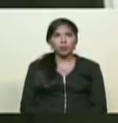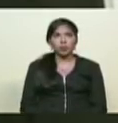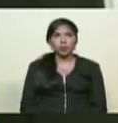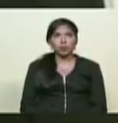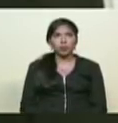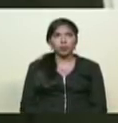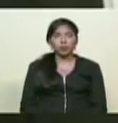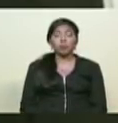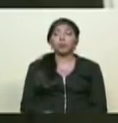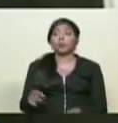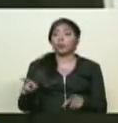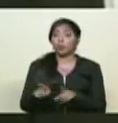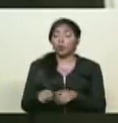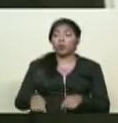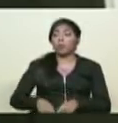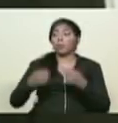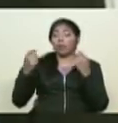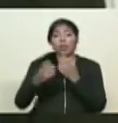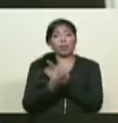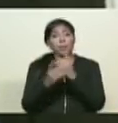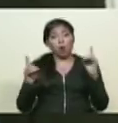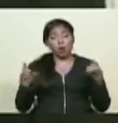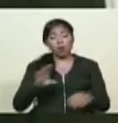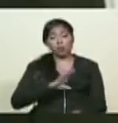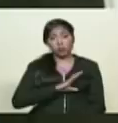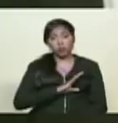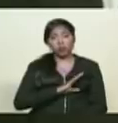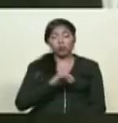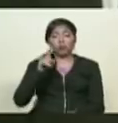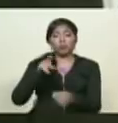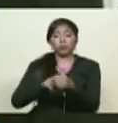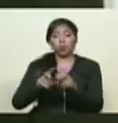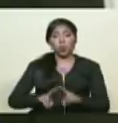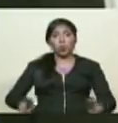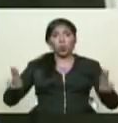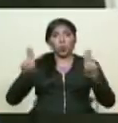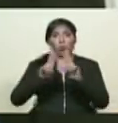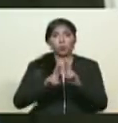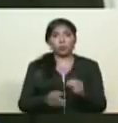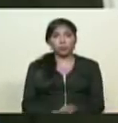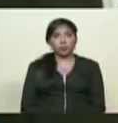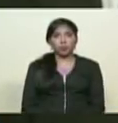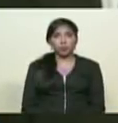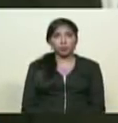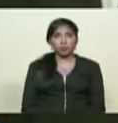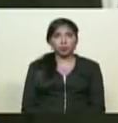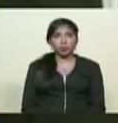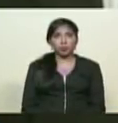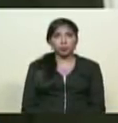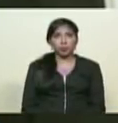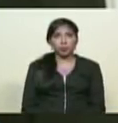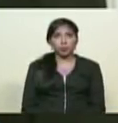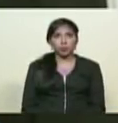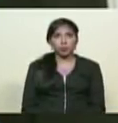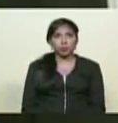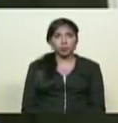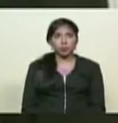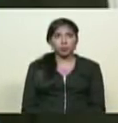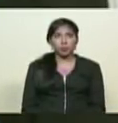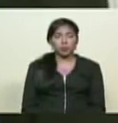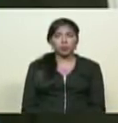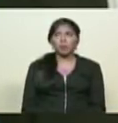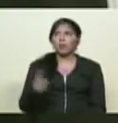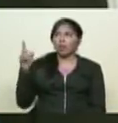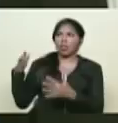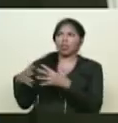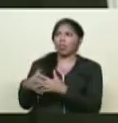de un estado miembro de las naciones unidos eeuu ha desatado una campaña sistemática contra